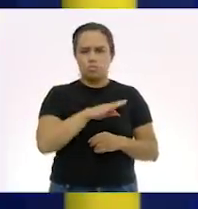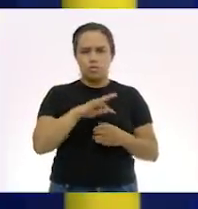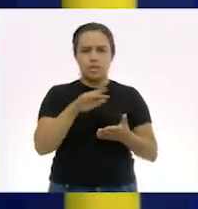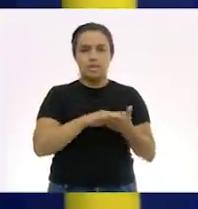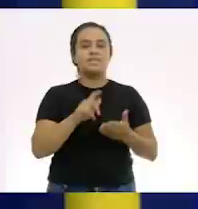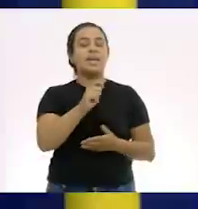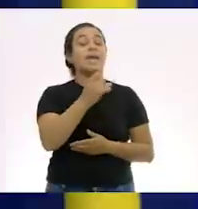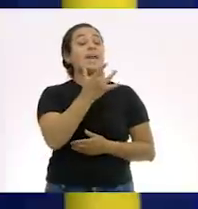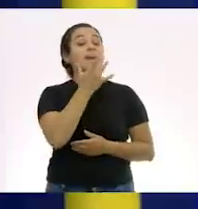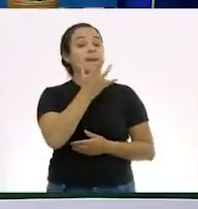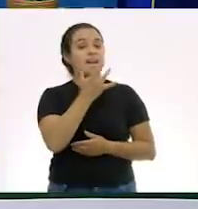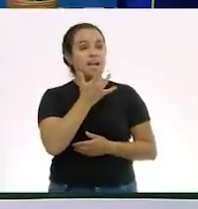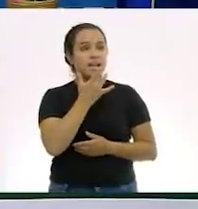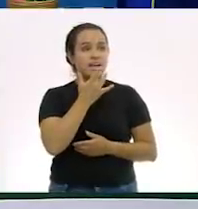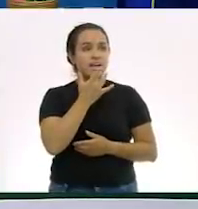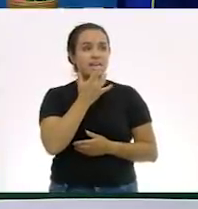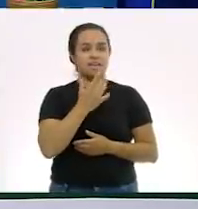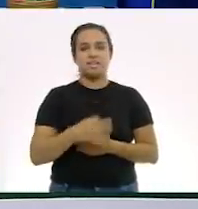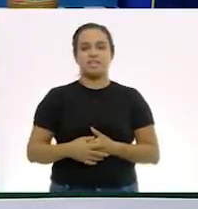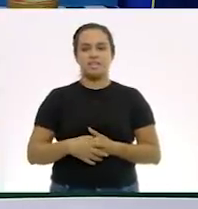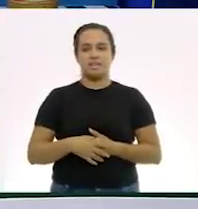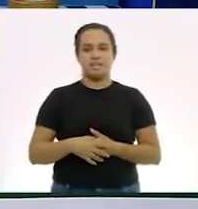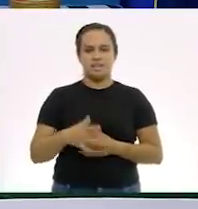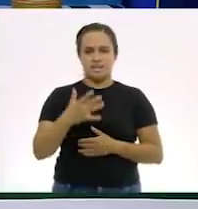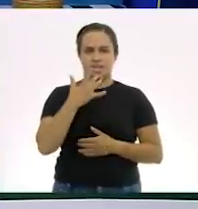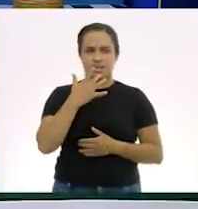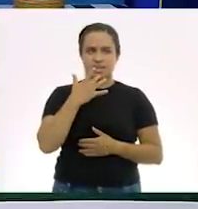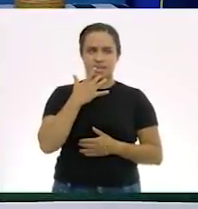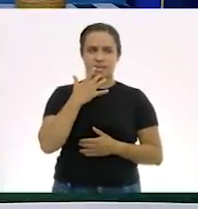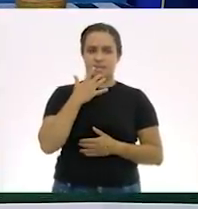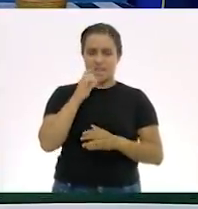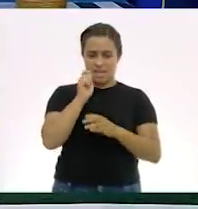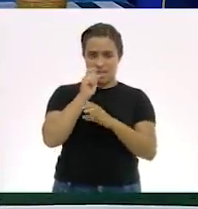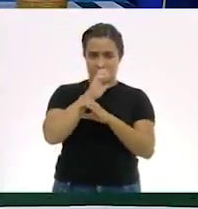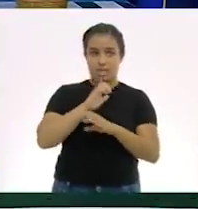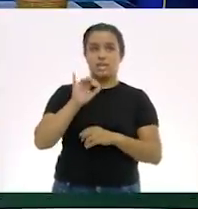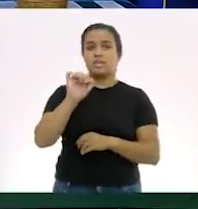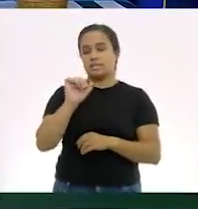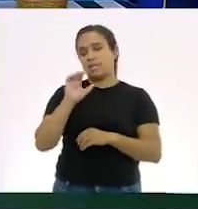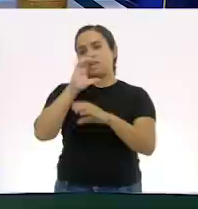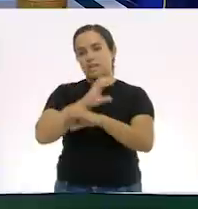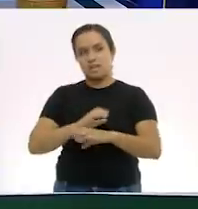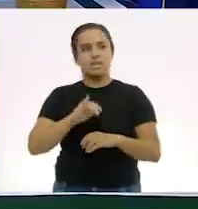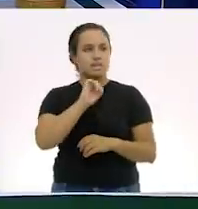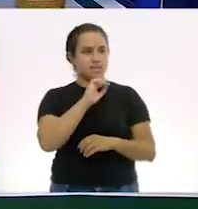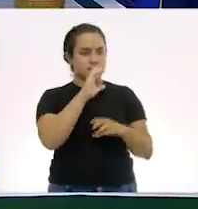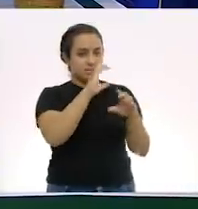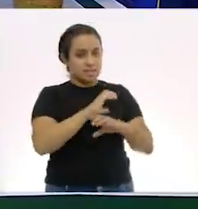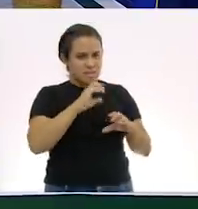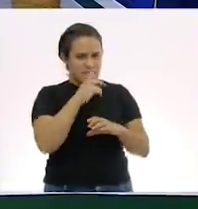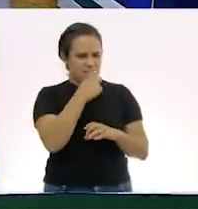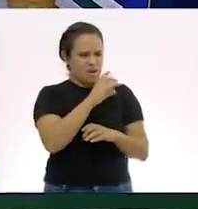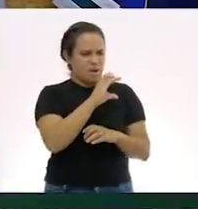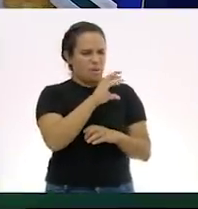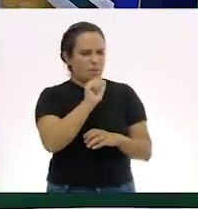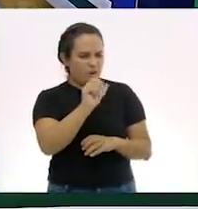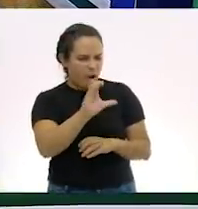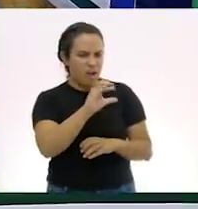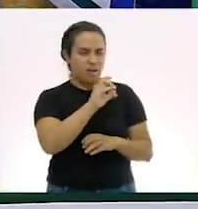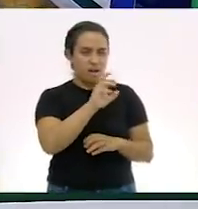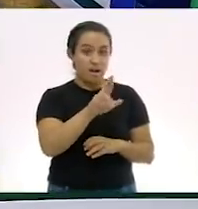quedan una, dos, tres adivinanzas, el cual Aníbal nos va a decir y después lo va a